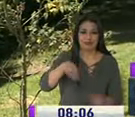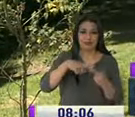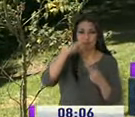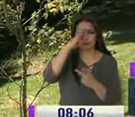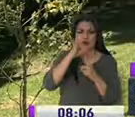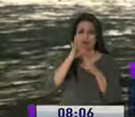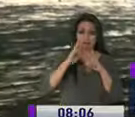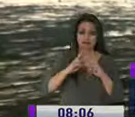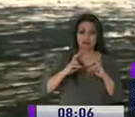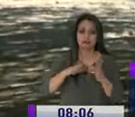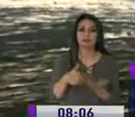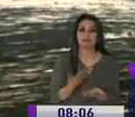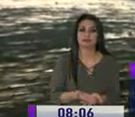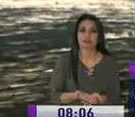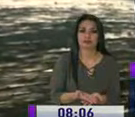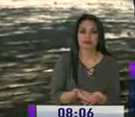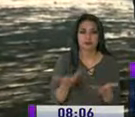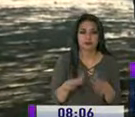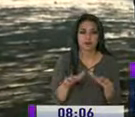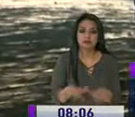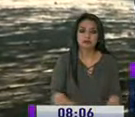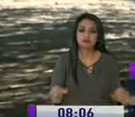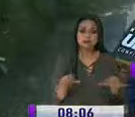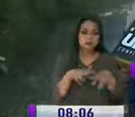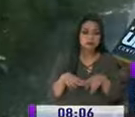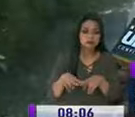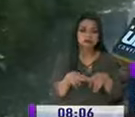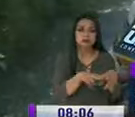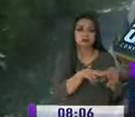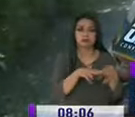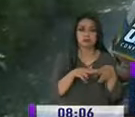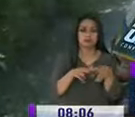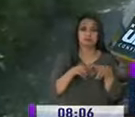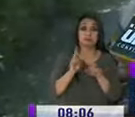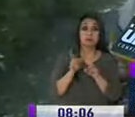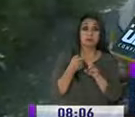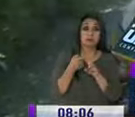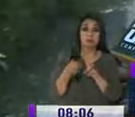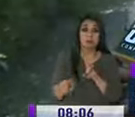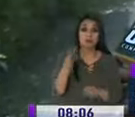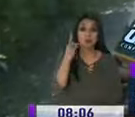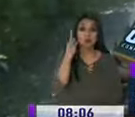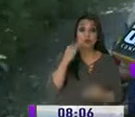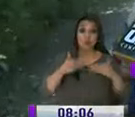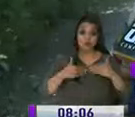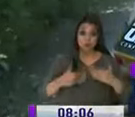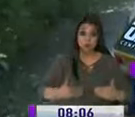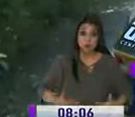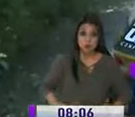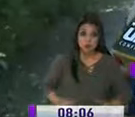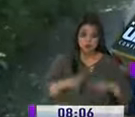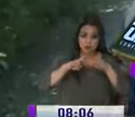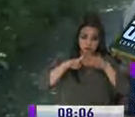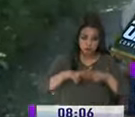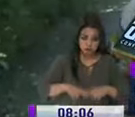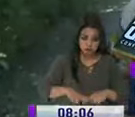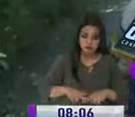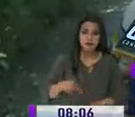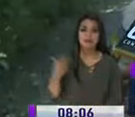Criminalística, quienes realizaron las primeras investigaciones. De acuerdo al examen externo preliminar, tiene una herida